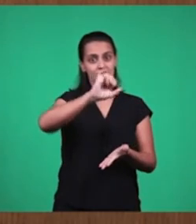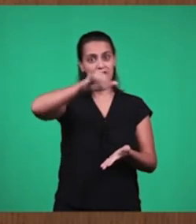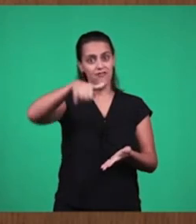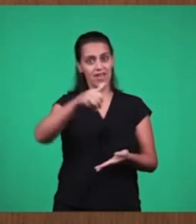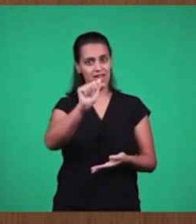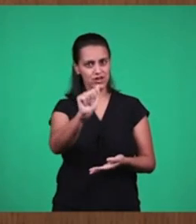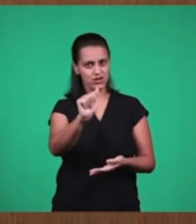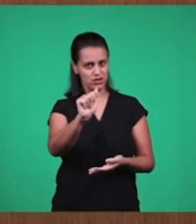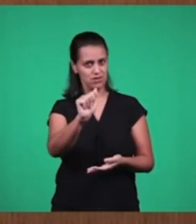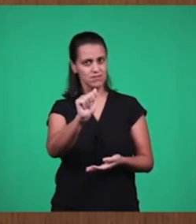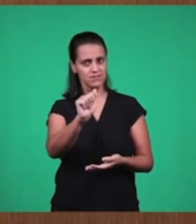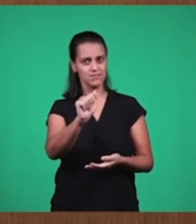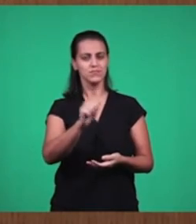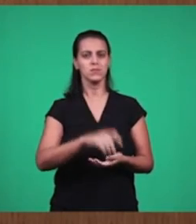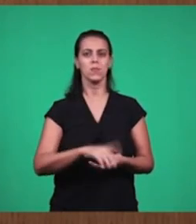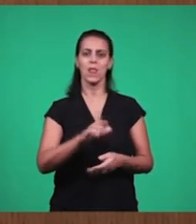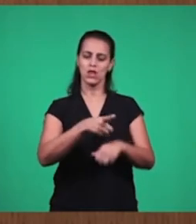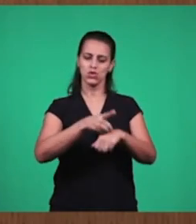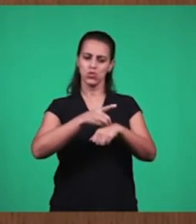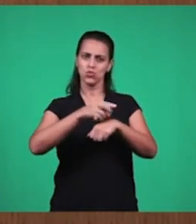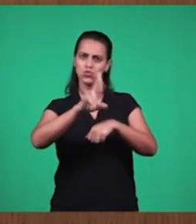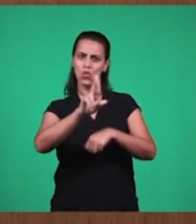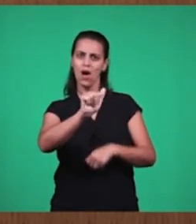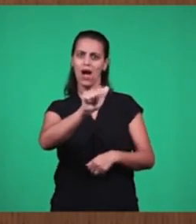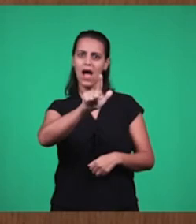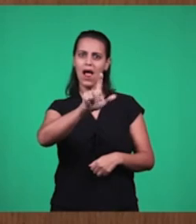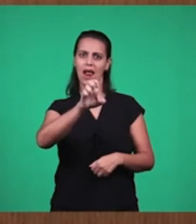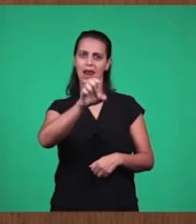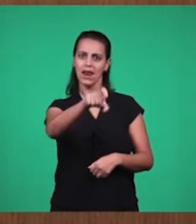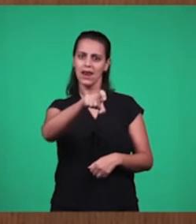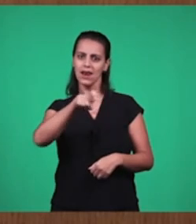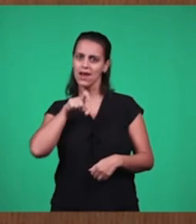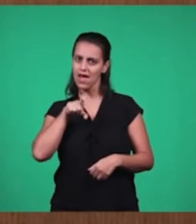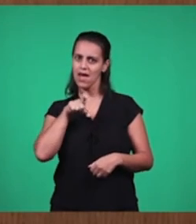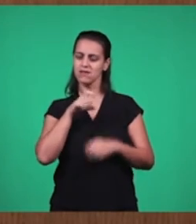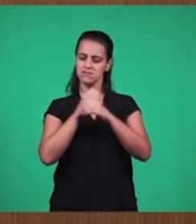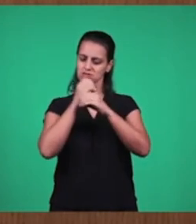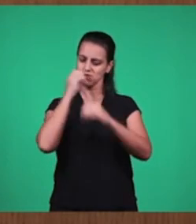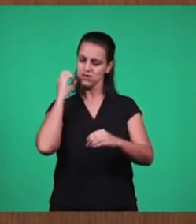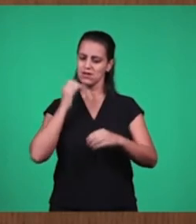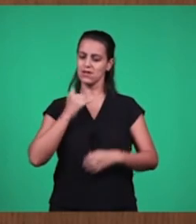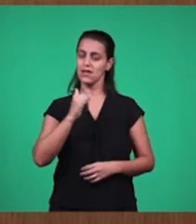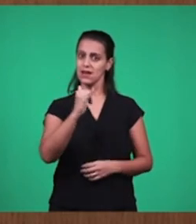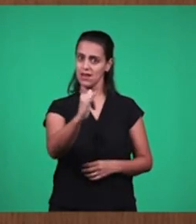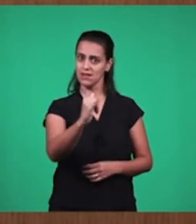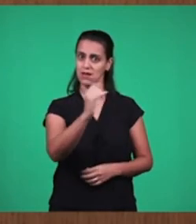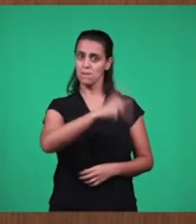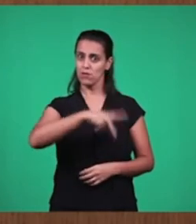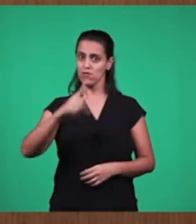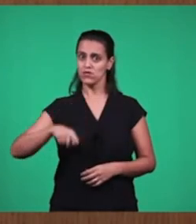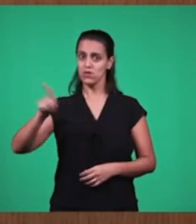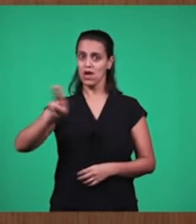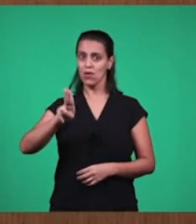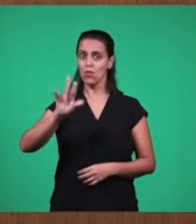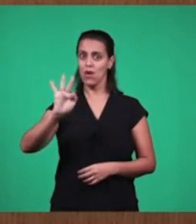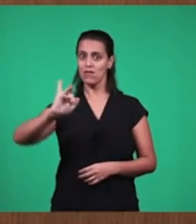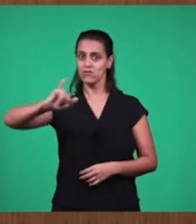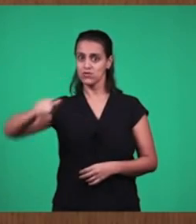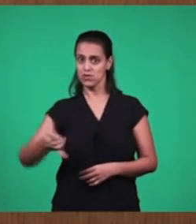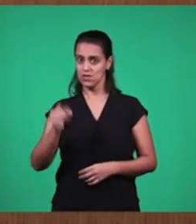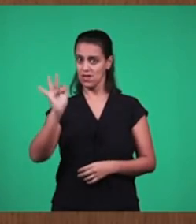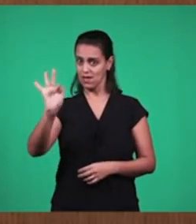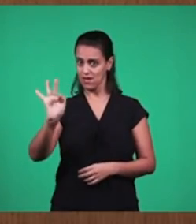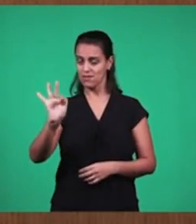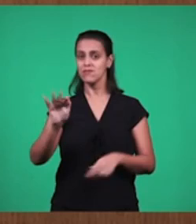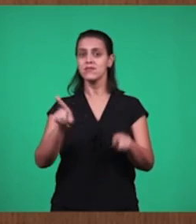por Alexander Moura, profesor de la Escuela Federal y pastor de una de nuestras